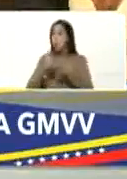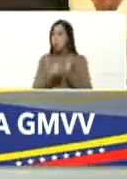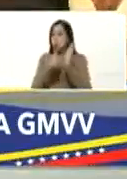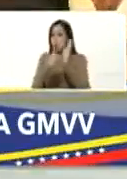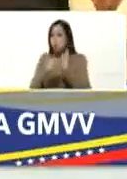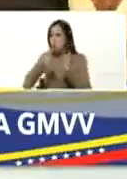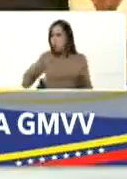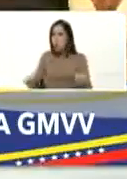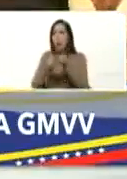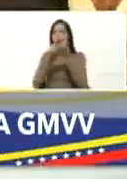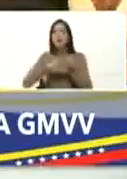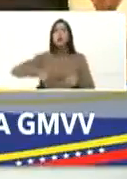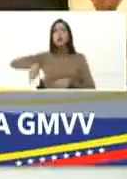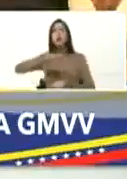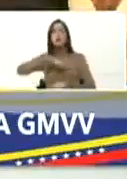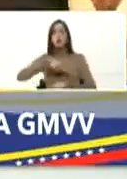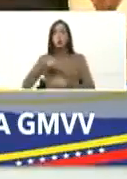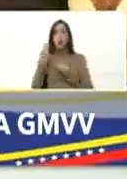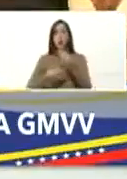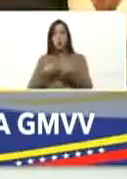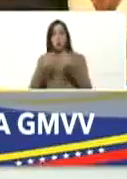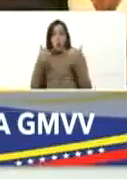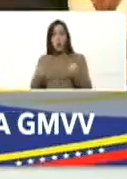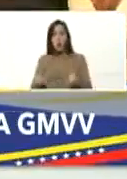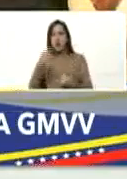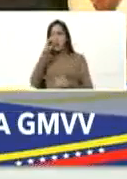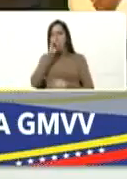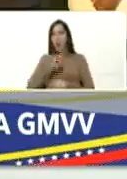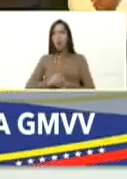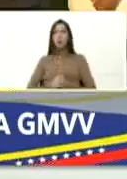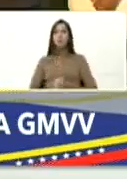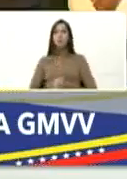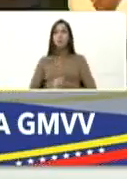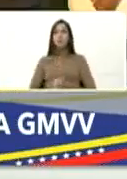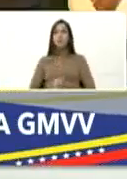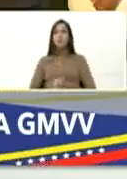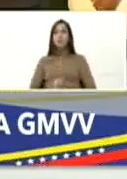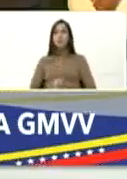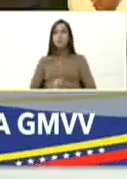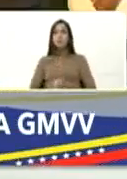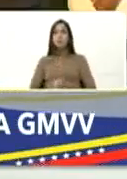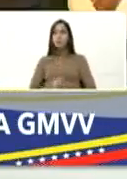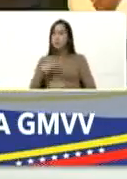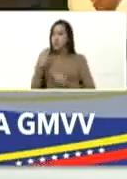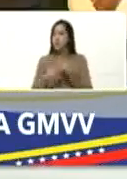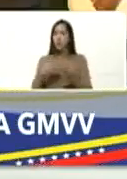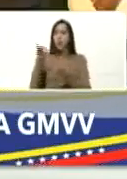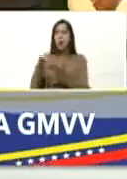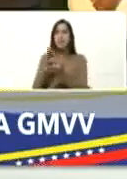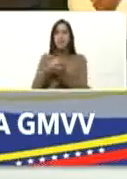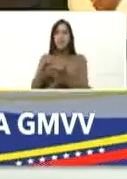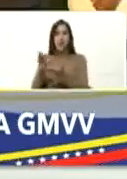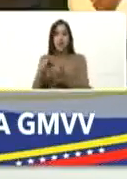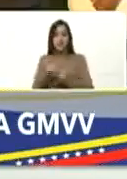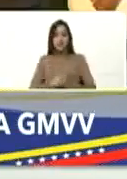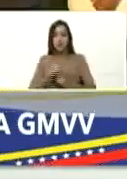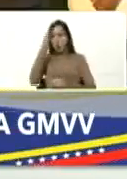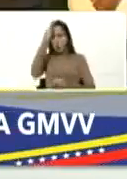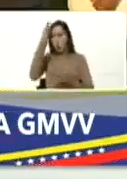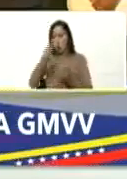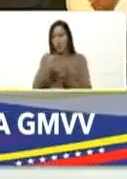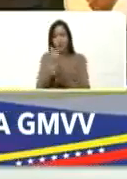nosotros, a lo que hemos hecho en estos años, a sembrar con fe, con